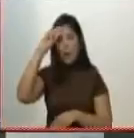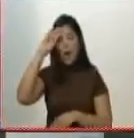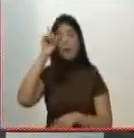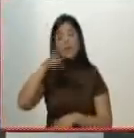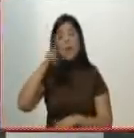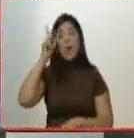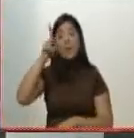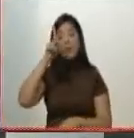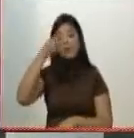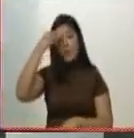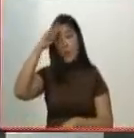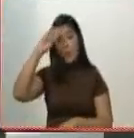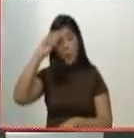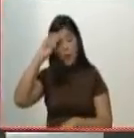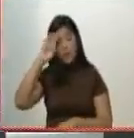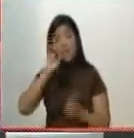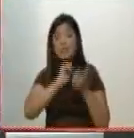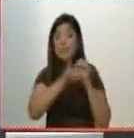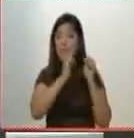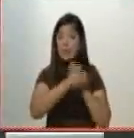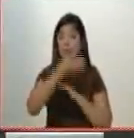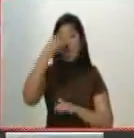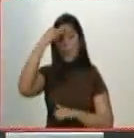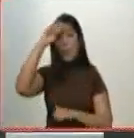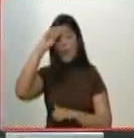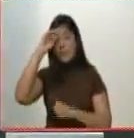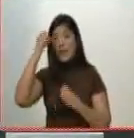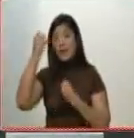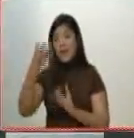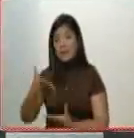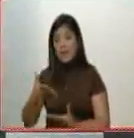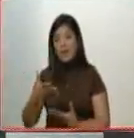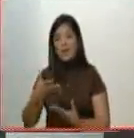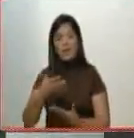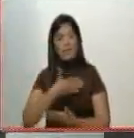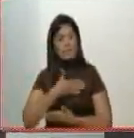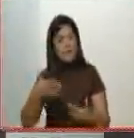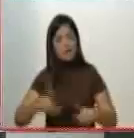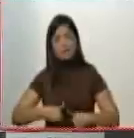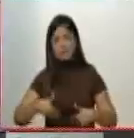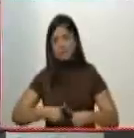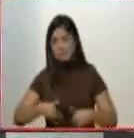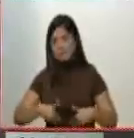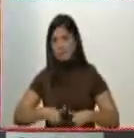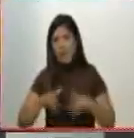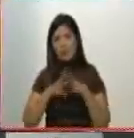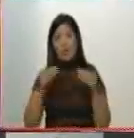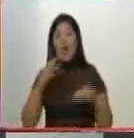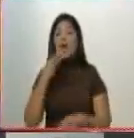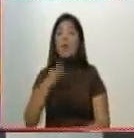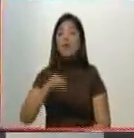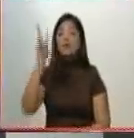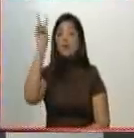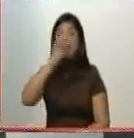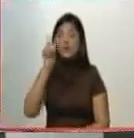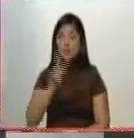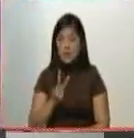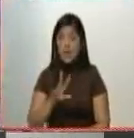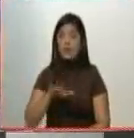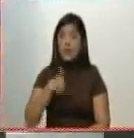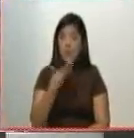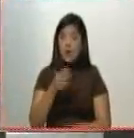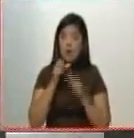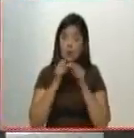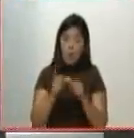profesores cubanos, atletas cubanos ya han entregado cuerpo, alma, mente a la juventud venezolana para que se pueda